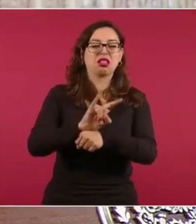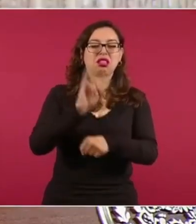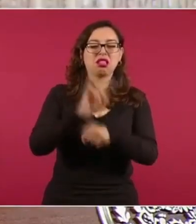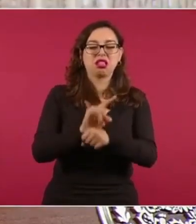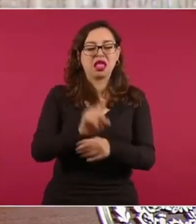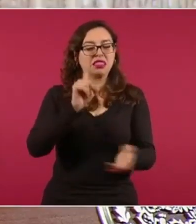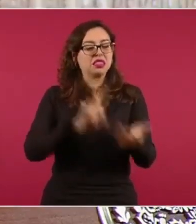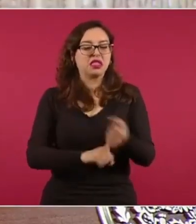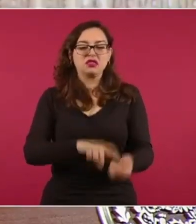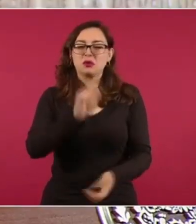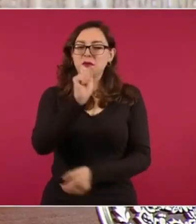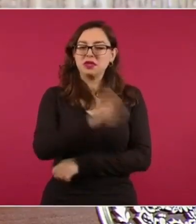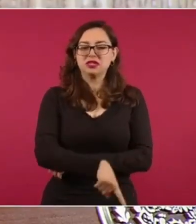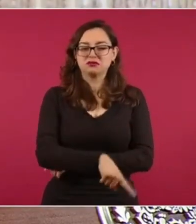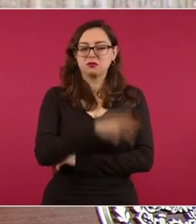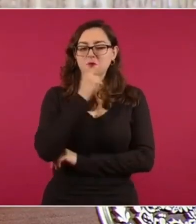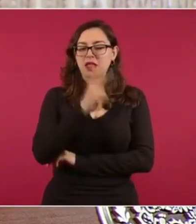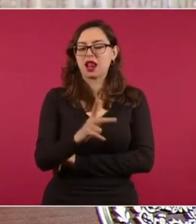seguir igual.